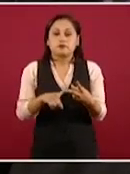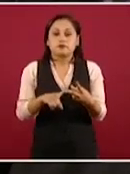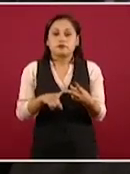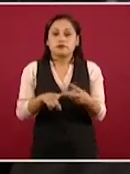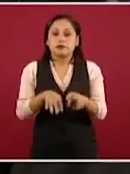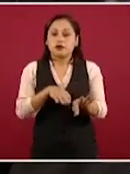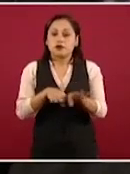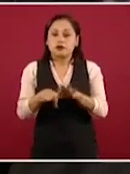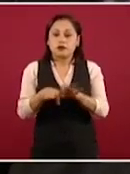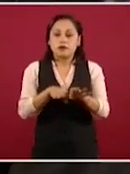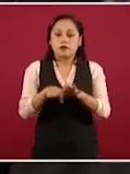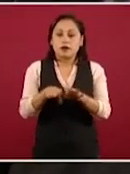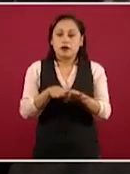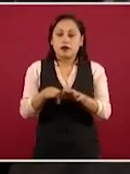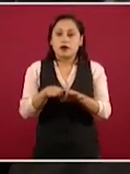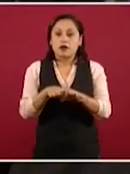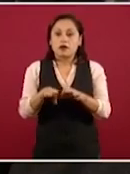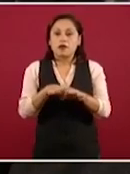empleo, salario,